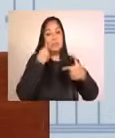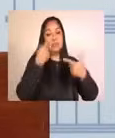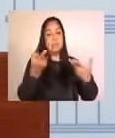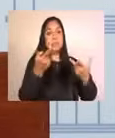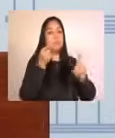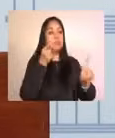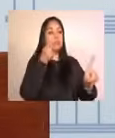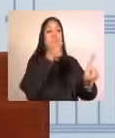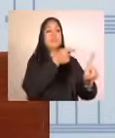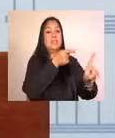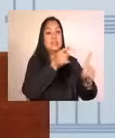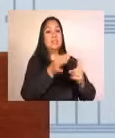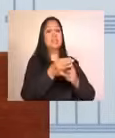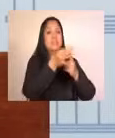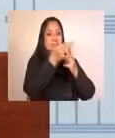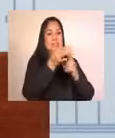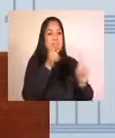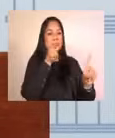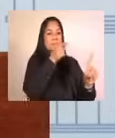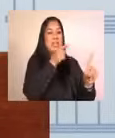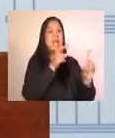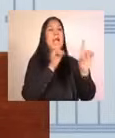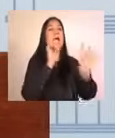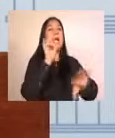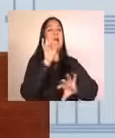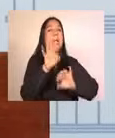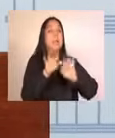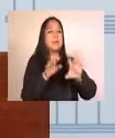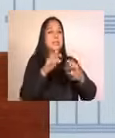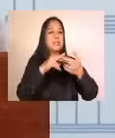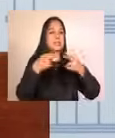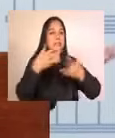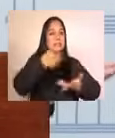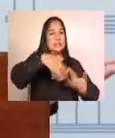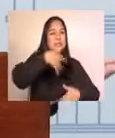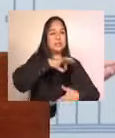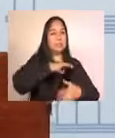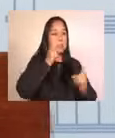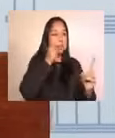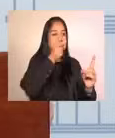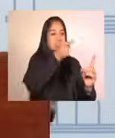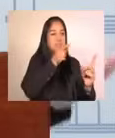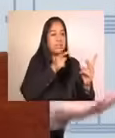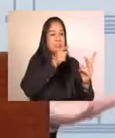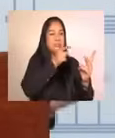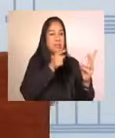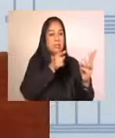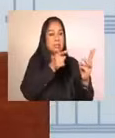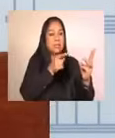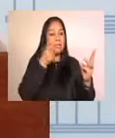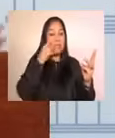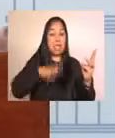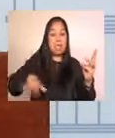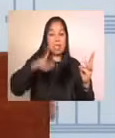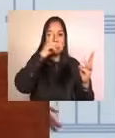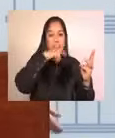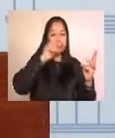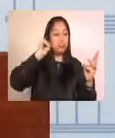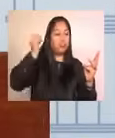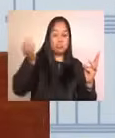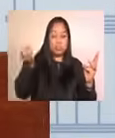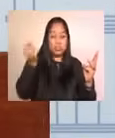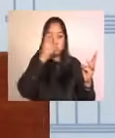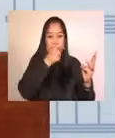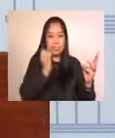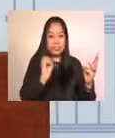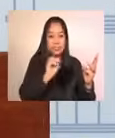particular y a ciertos perfiles de redes sociales. No podría yo emitir un juicio de valor sobre lo que no conozco, usted lo entenderá muy bien,